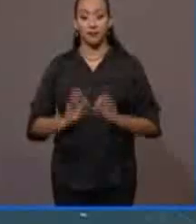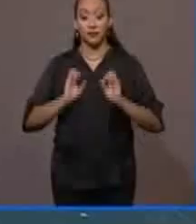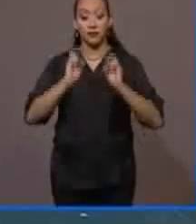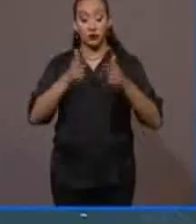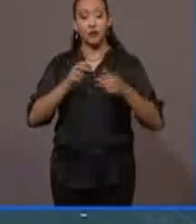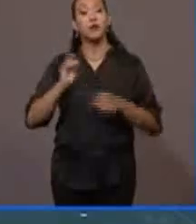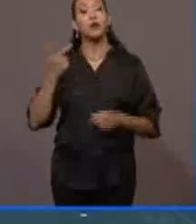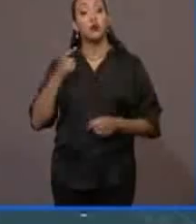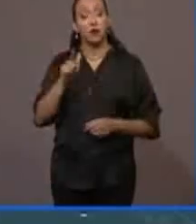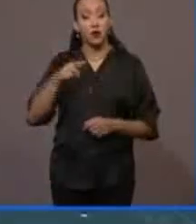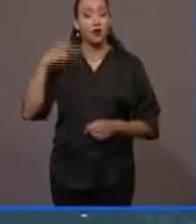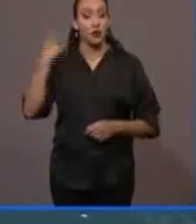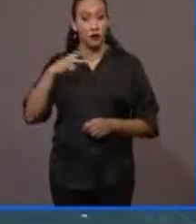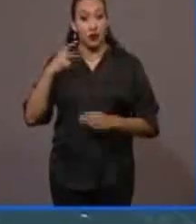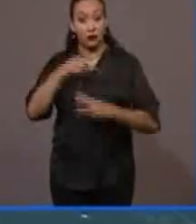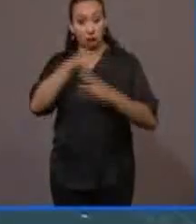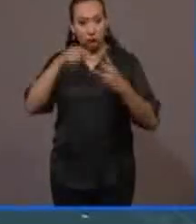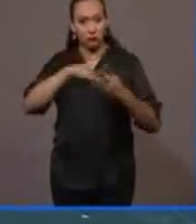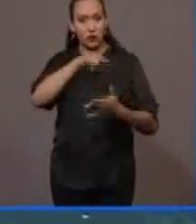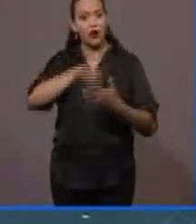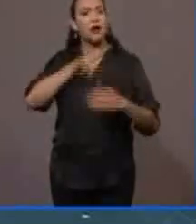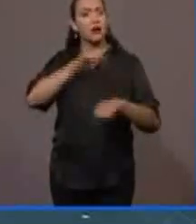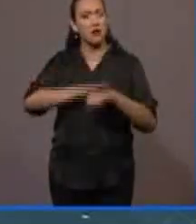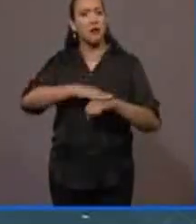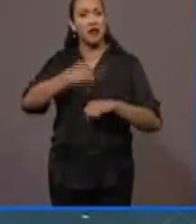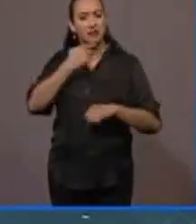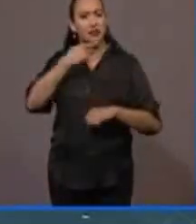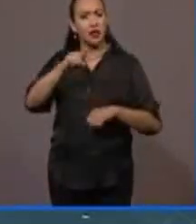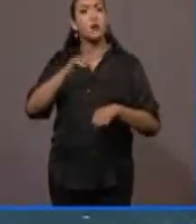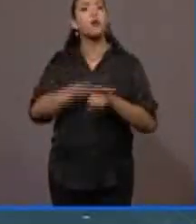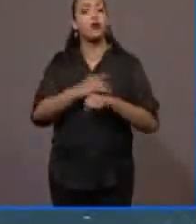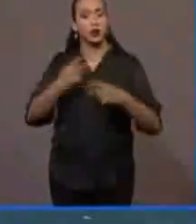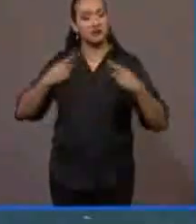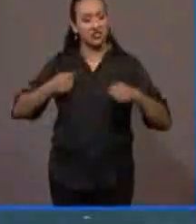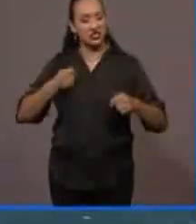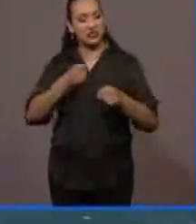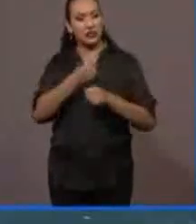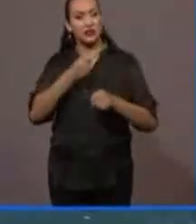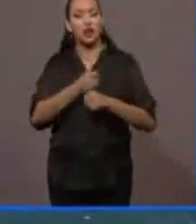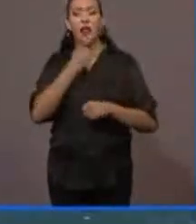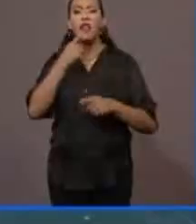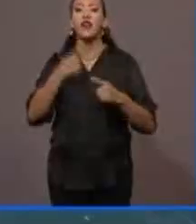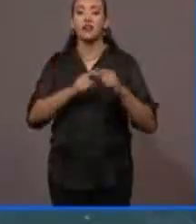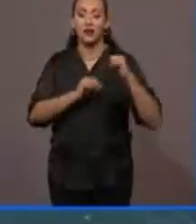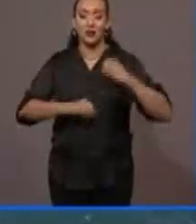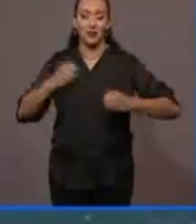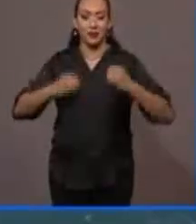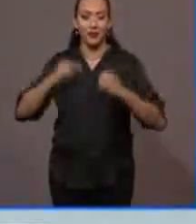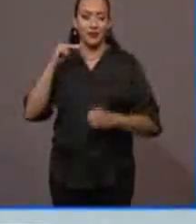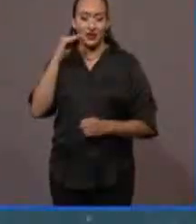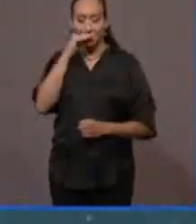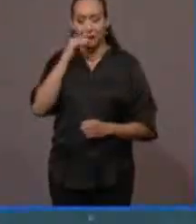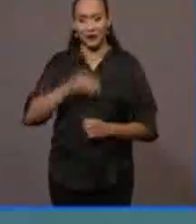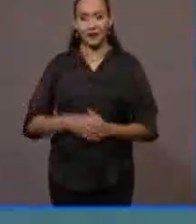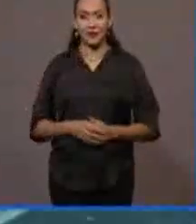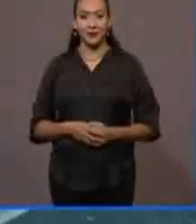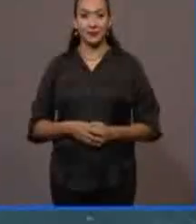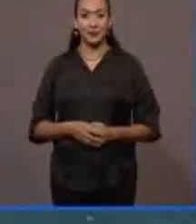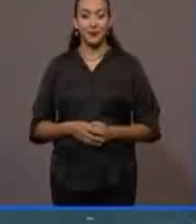Chiapas, Guanajuato y Veracruz son las entidades con más denuncias de tortura, reveló la Defensoría Pública Federal.